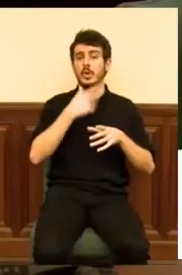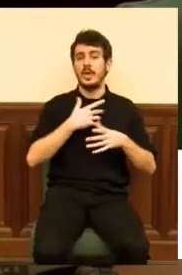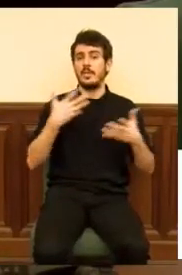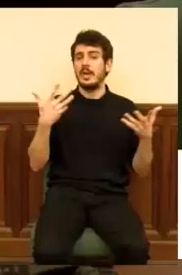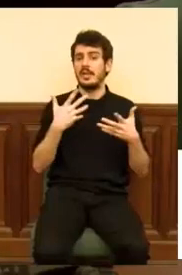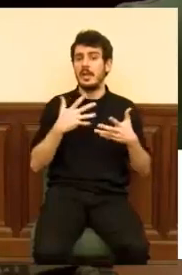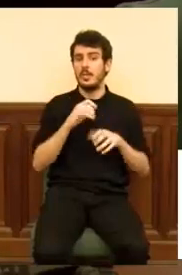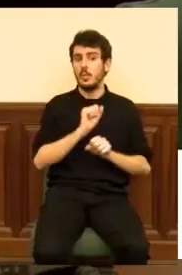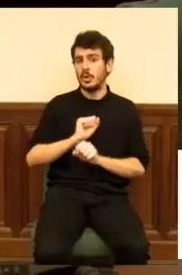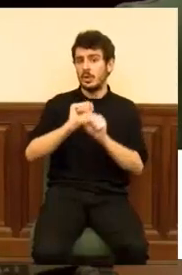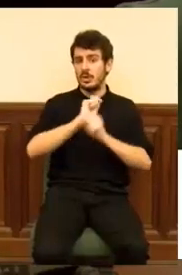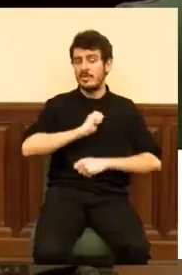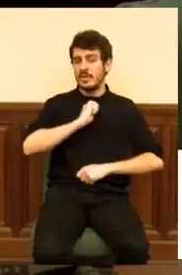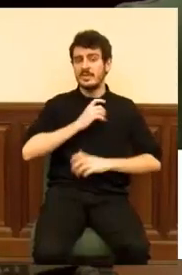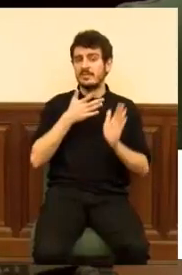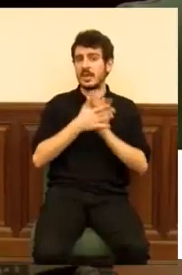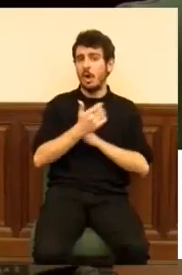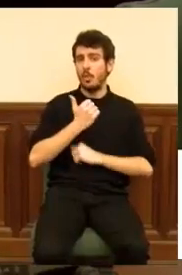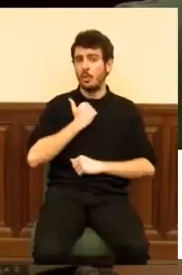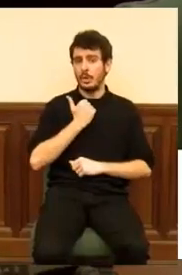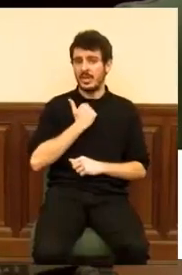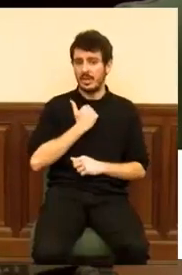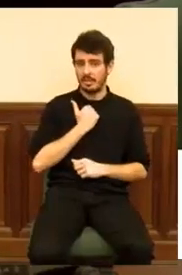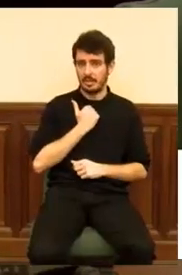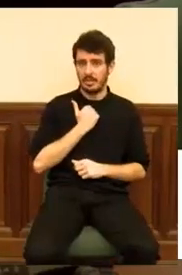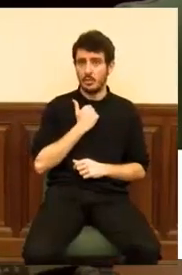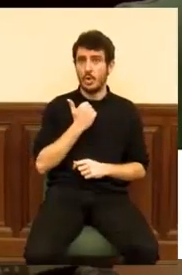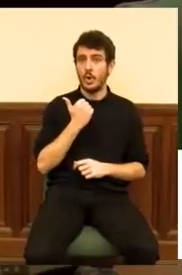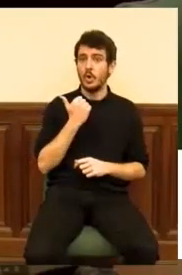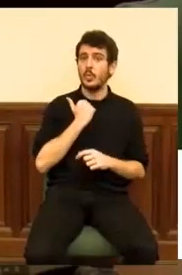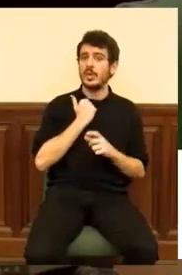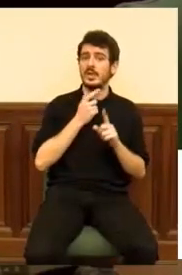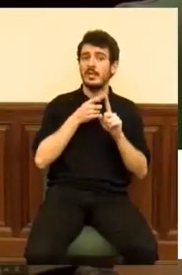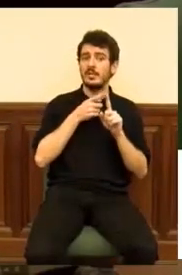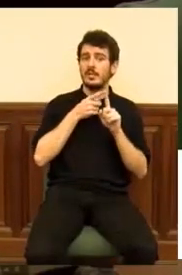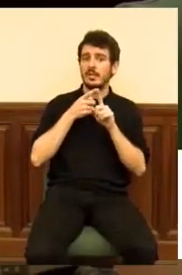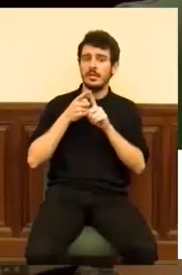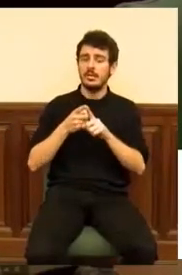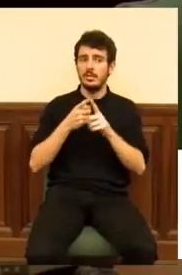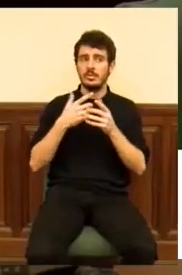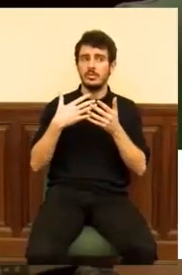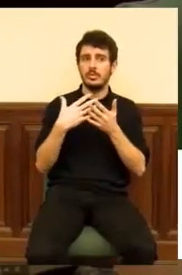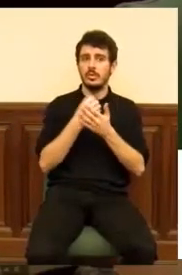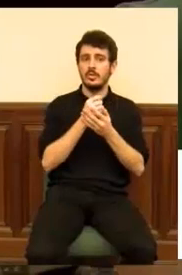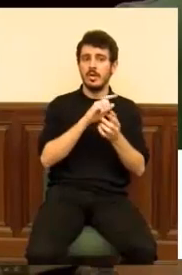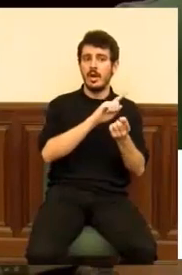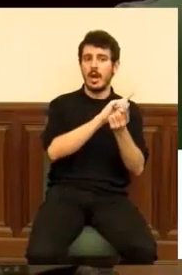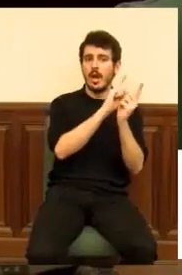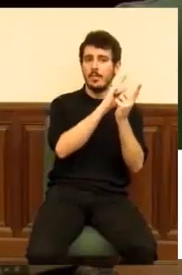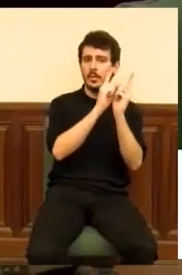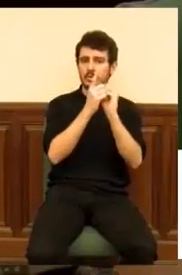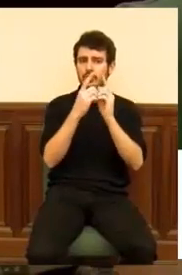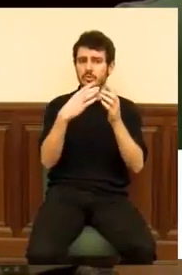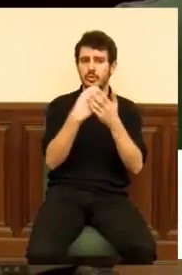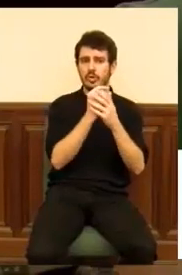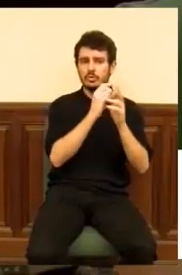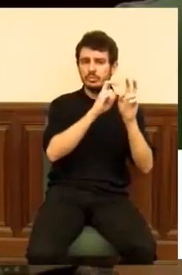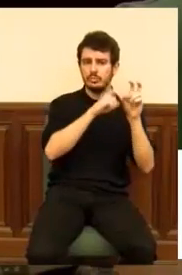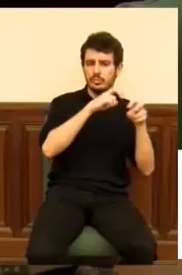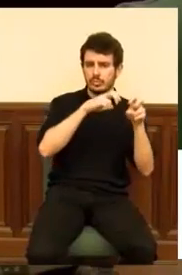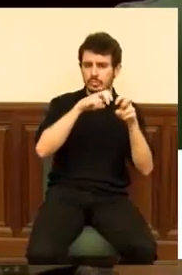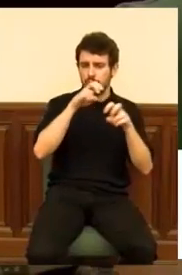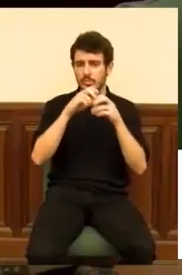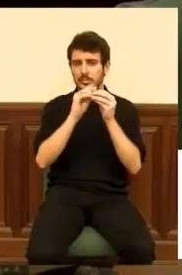una oportunidad para poder acometer todos estos cambios y todas